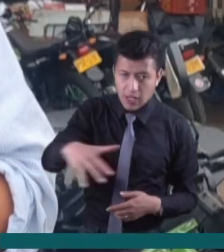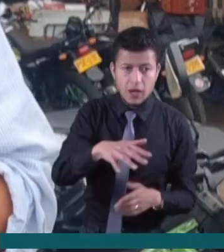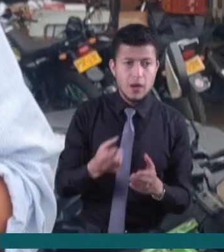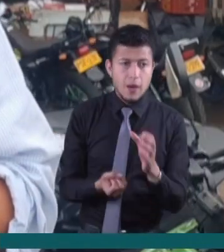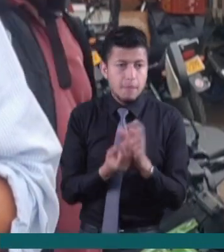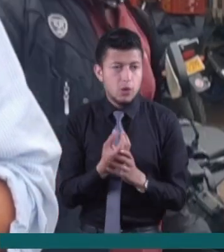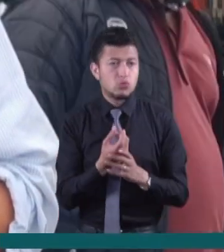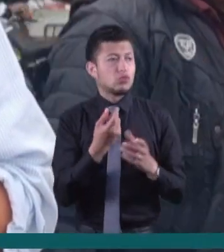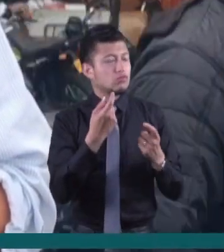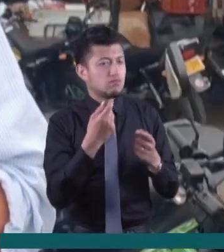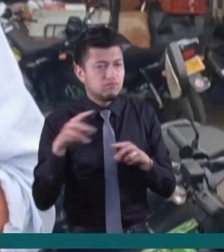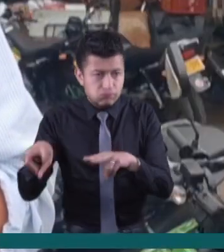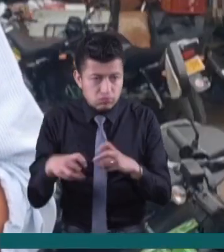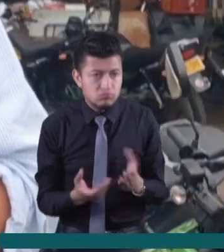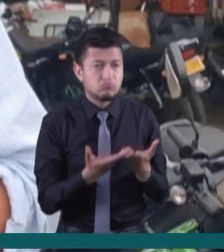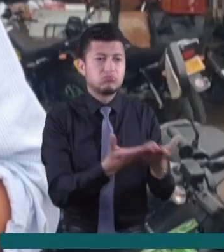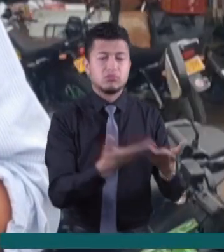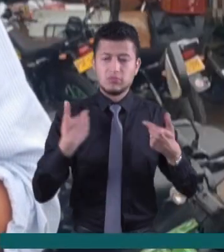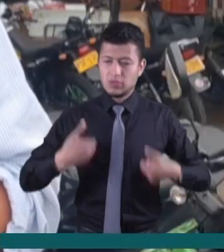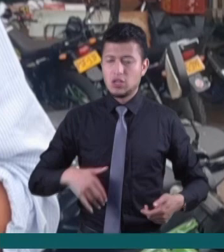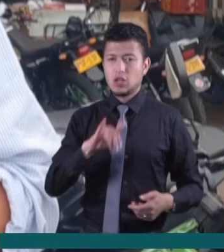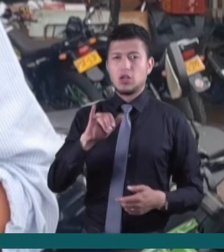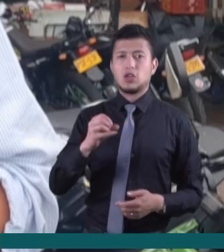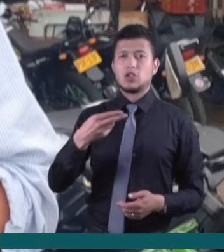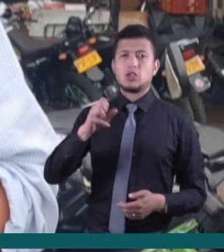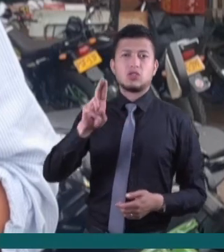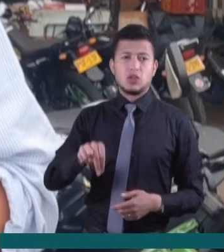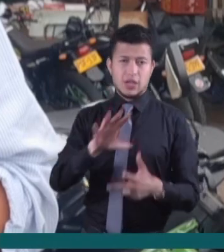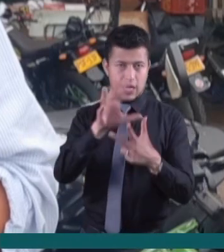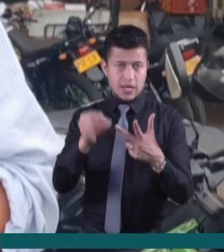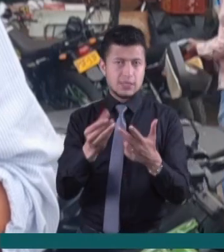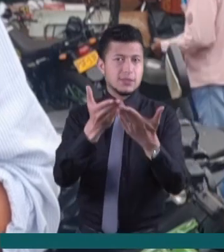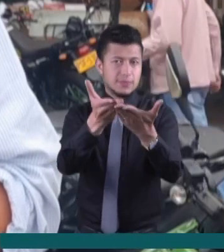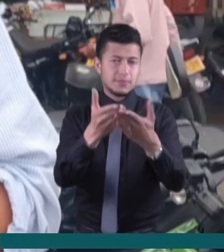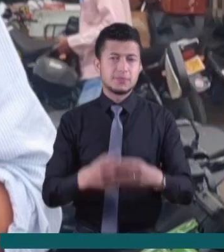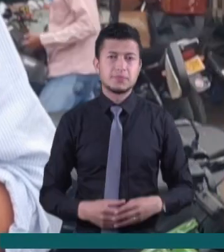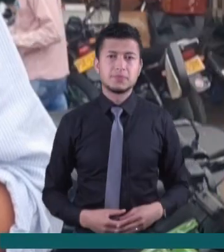sacar los mejores productos de nuestro país. Desde Yopal informó Johan Solano para Enlace 13.